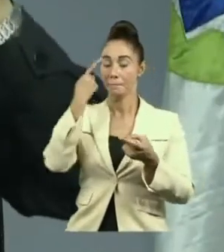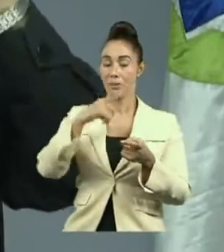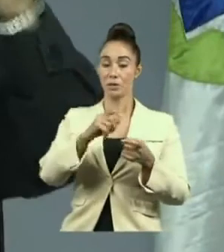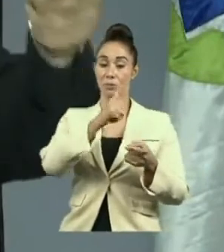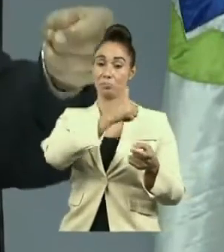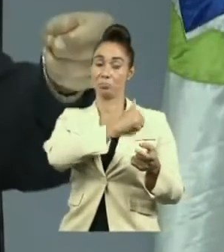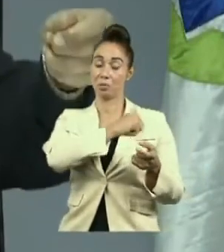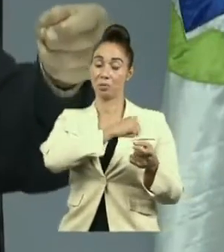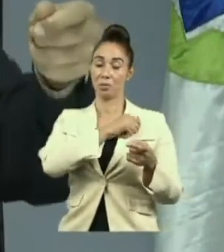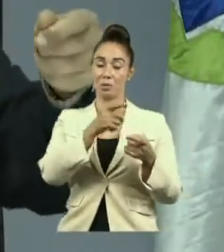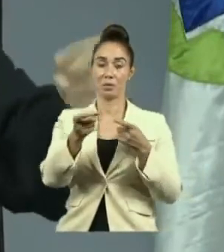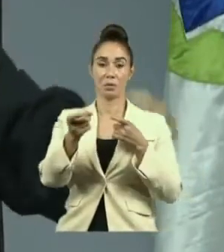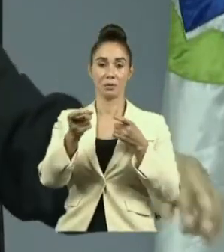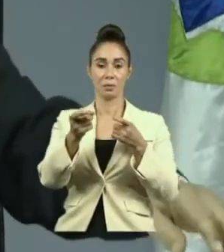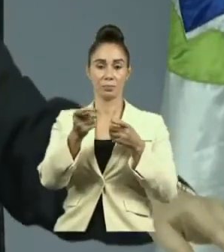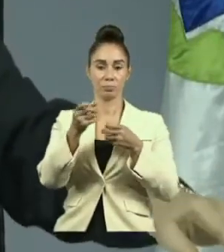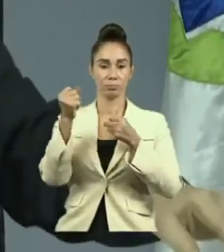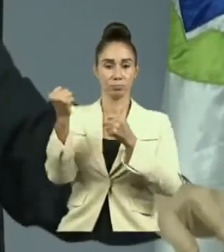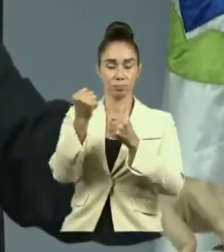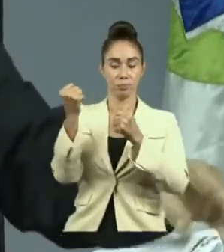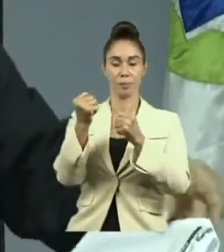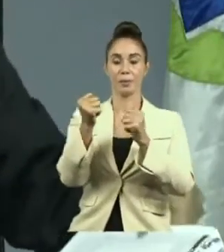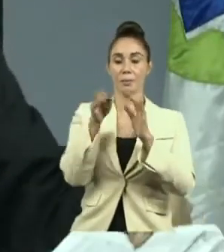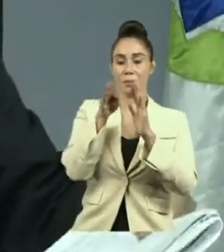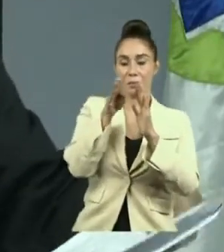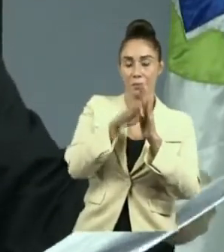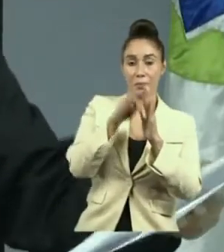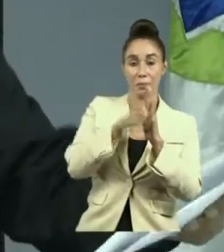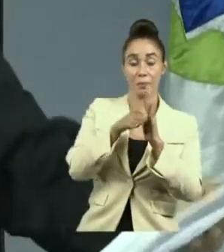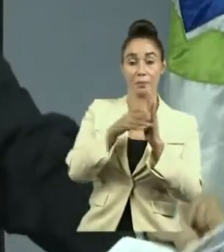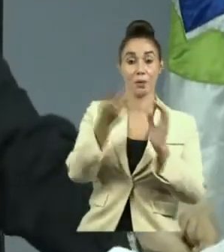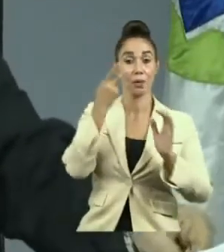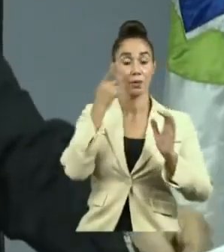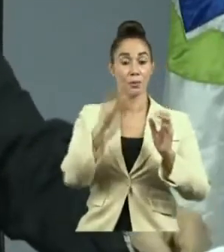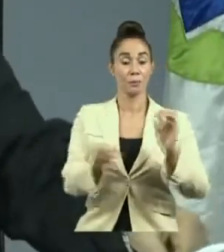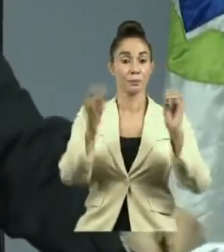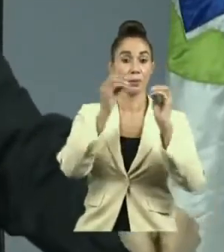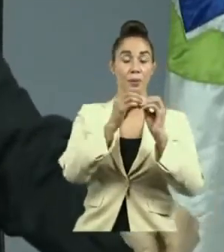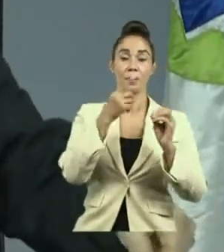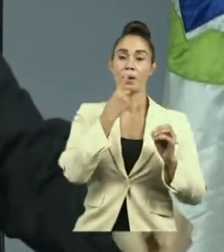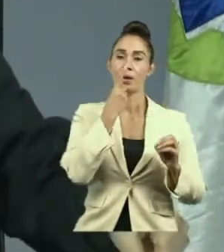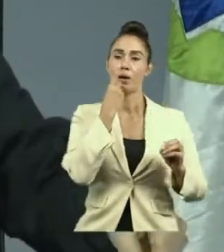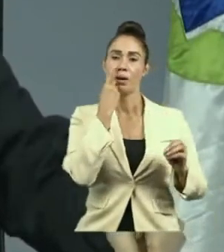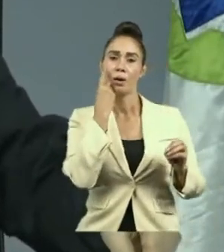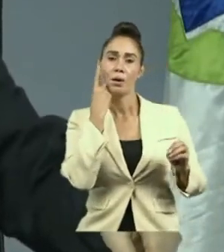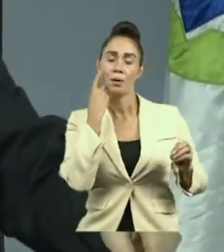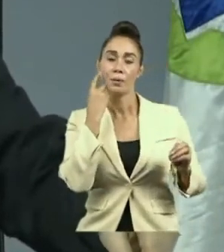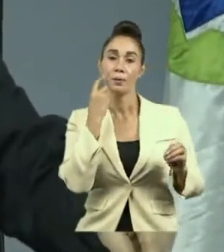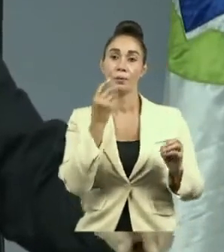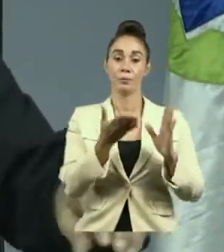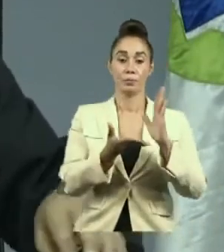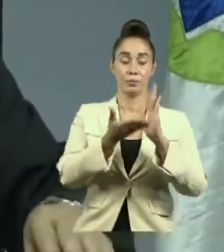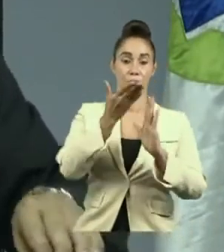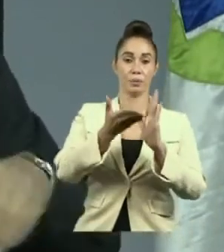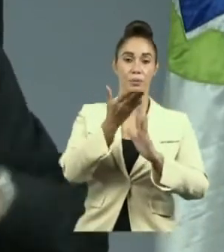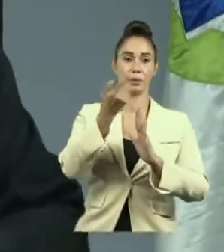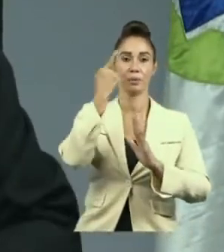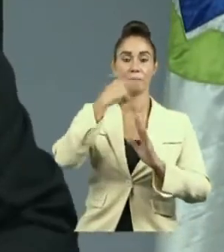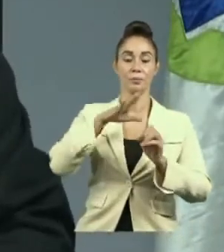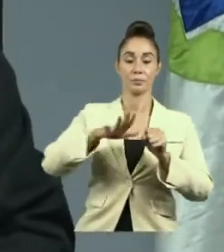la medida en que vamos haciendo más pruebas vamos detectando mucho más pero en general